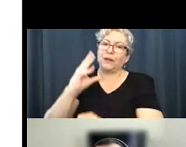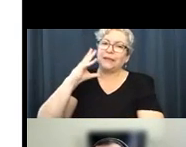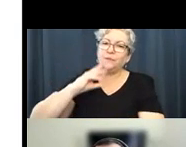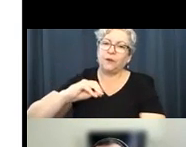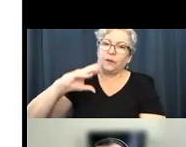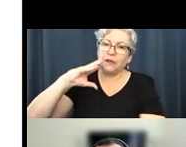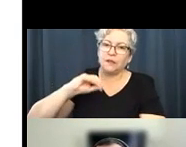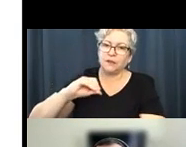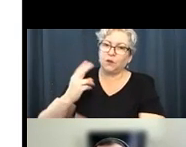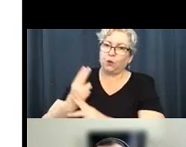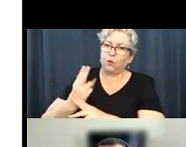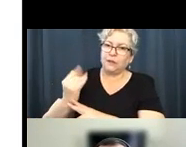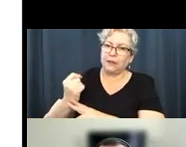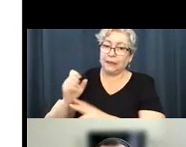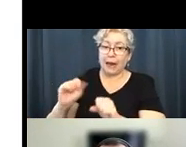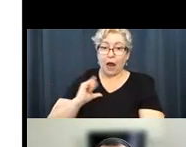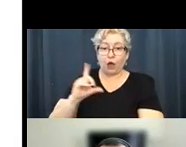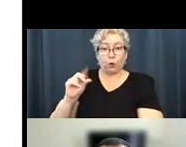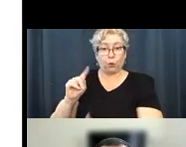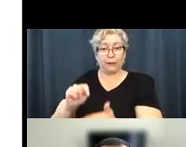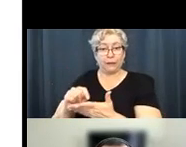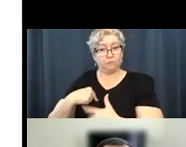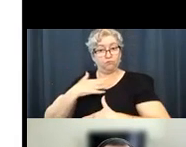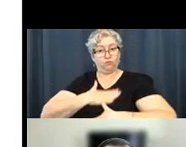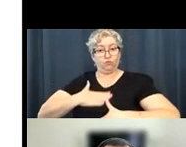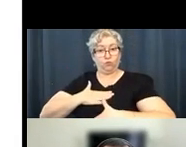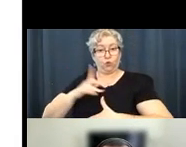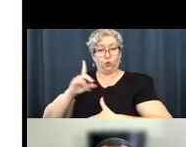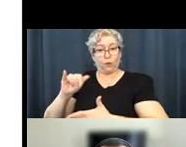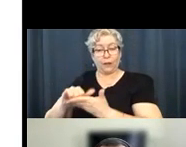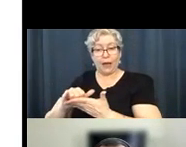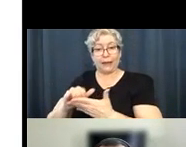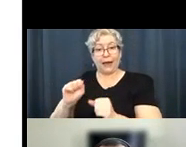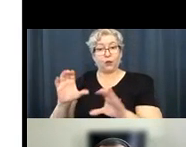o sea, la experiencia como tal. Lo puedo usar, me gusta,